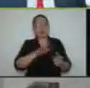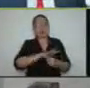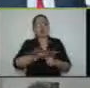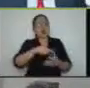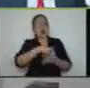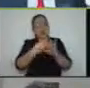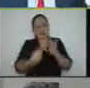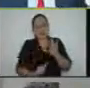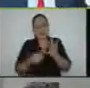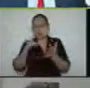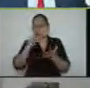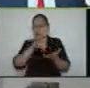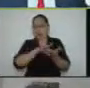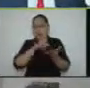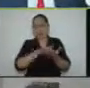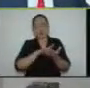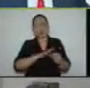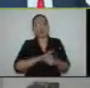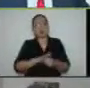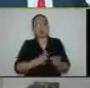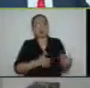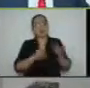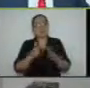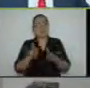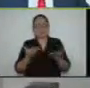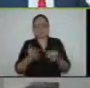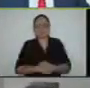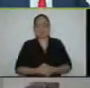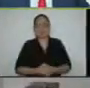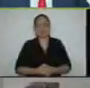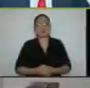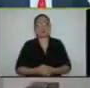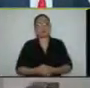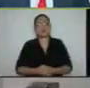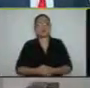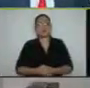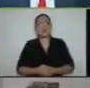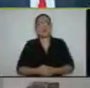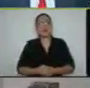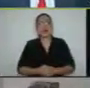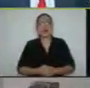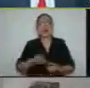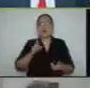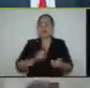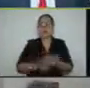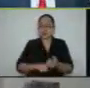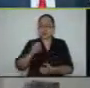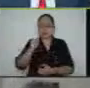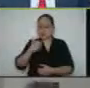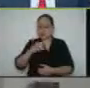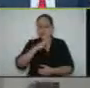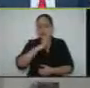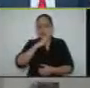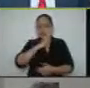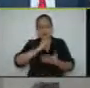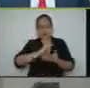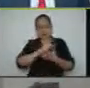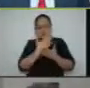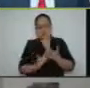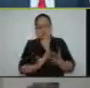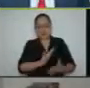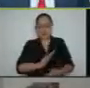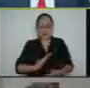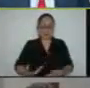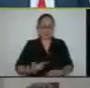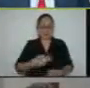temáticas. Por una parte, respecto de que se acredita la imagen de la presidenta municipal